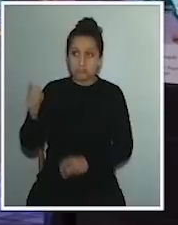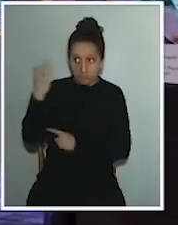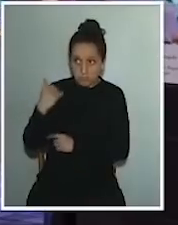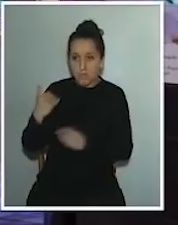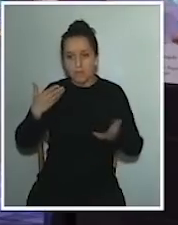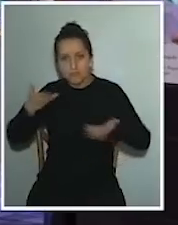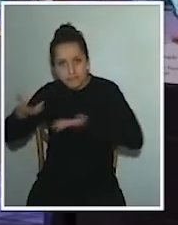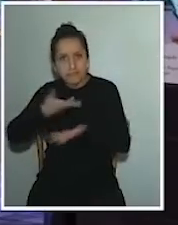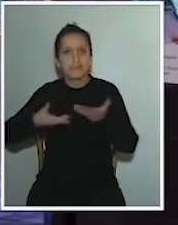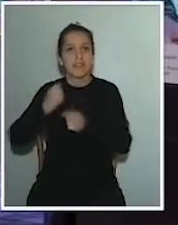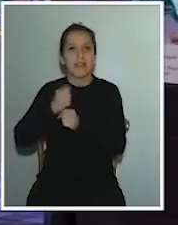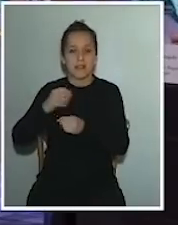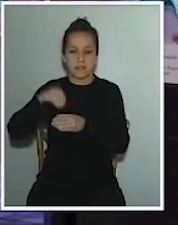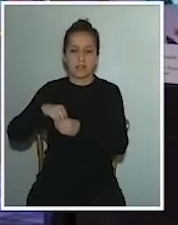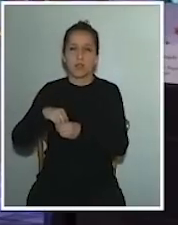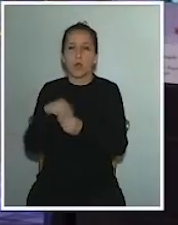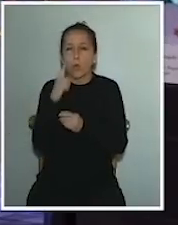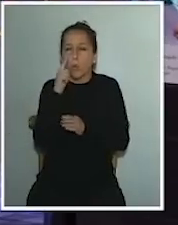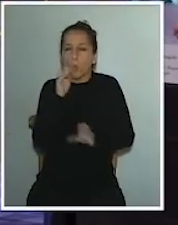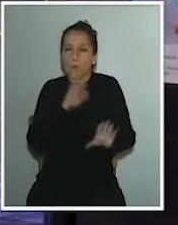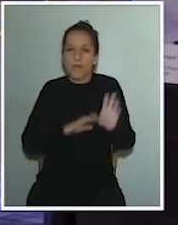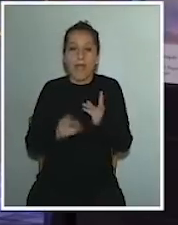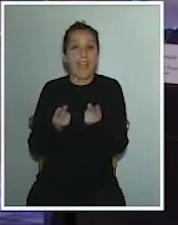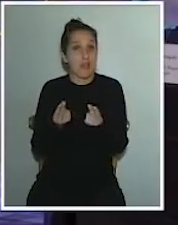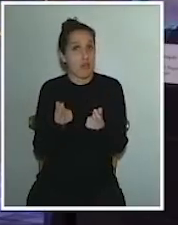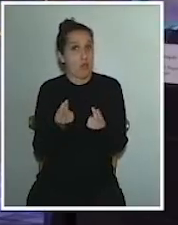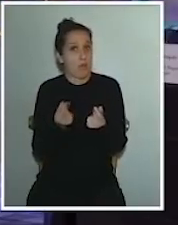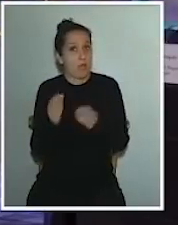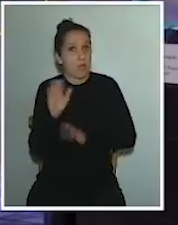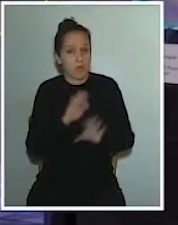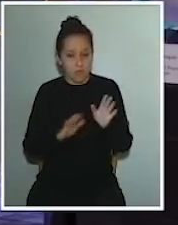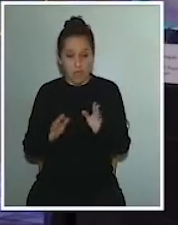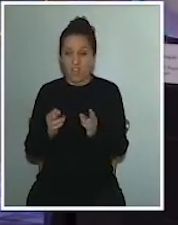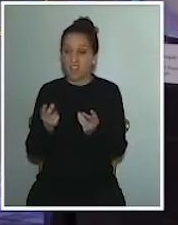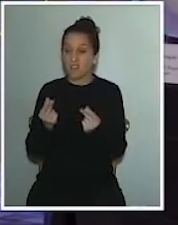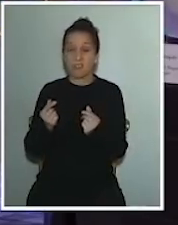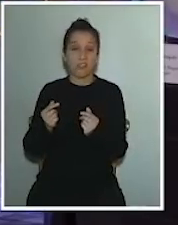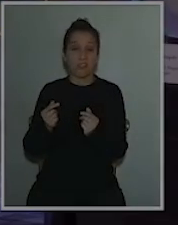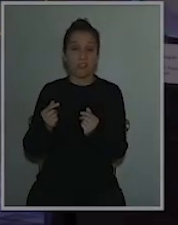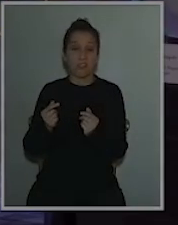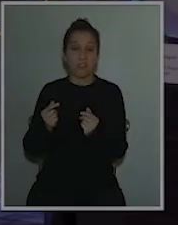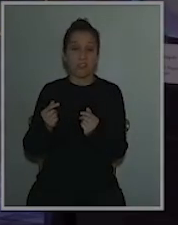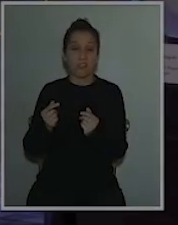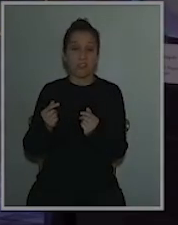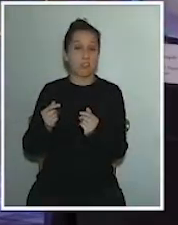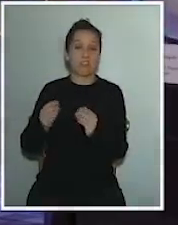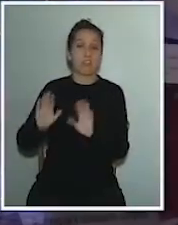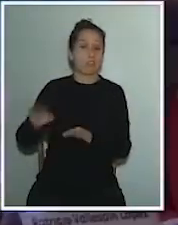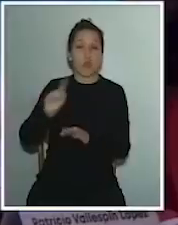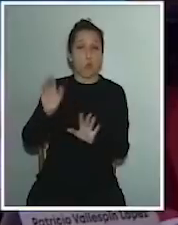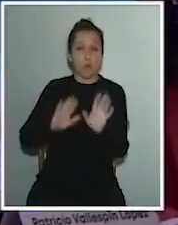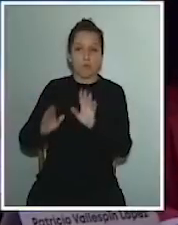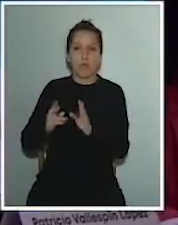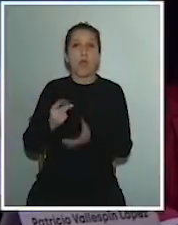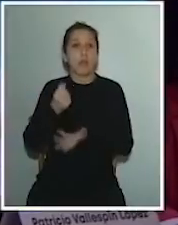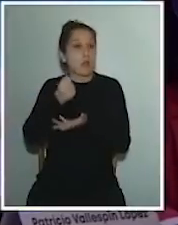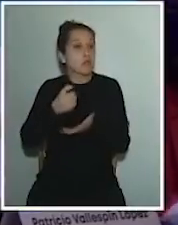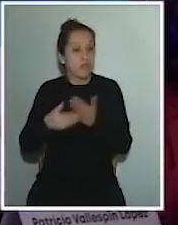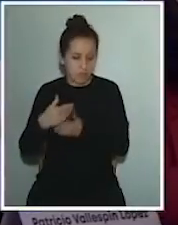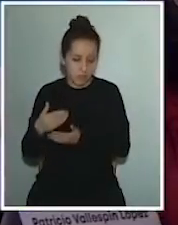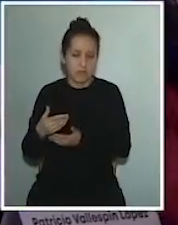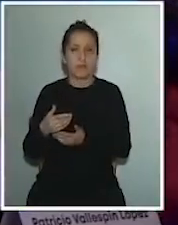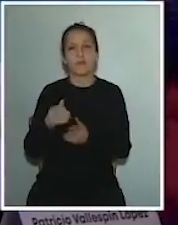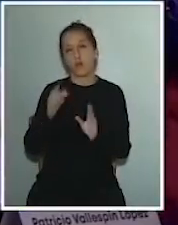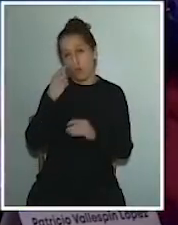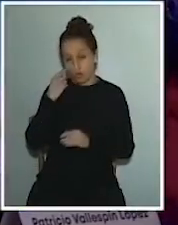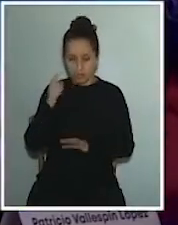si nosotros no cuidamos nuestra economía recursos no van a ver y si nosotros potenciamos temas populistas Como